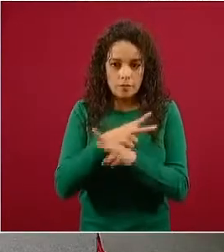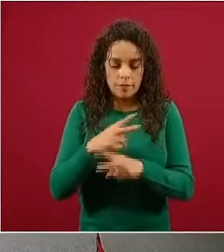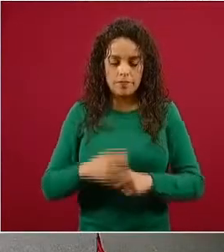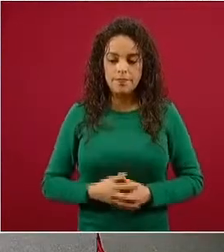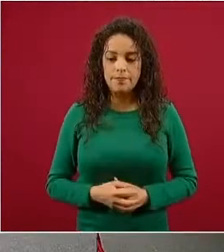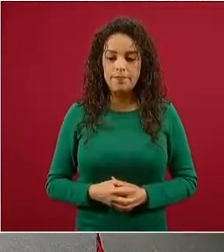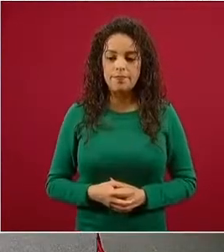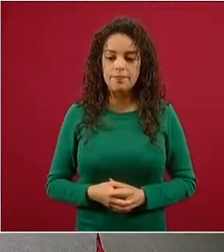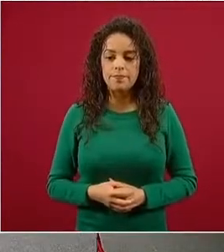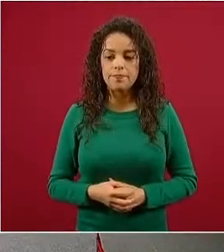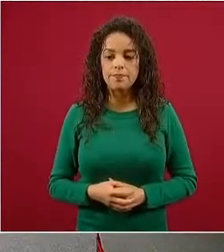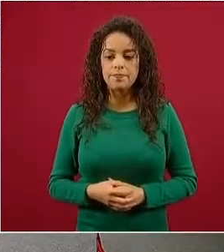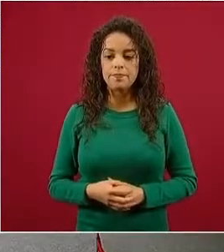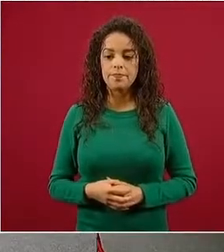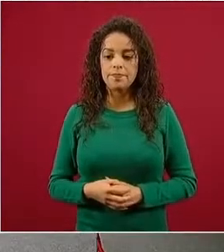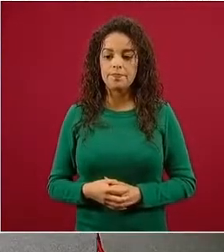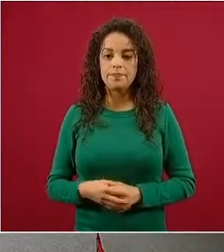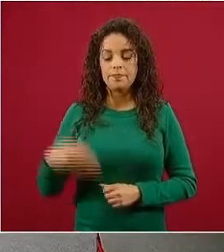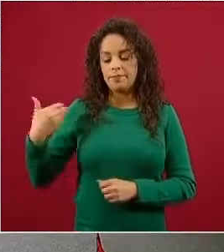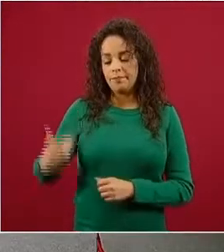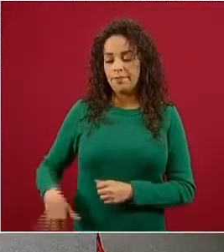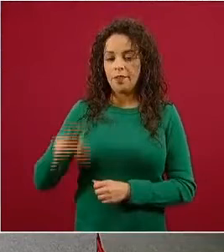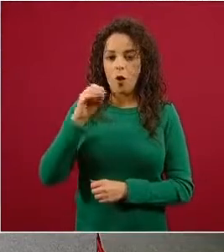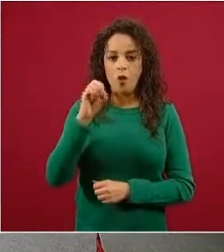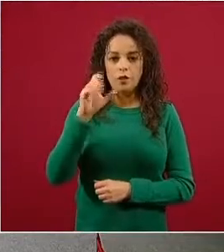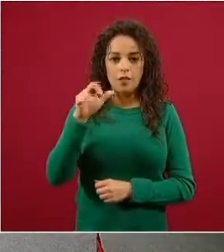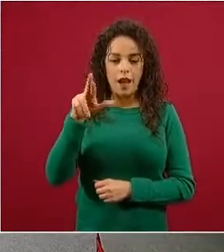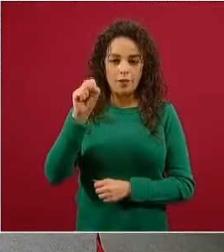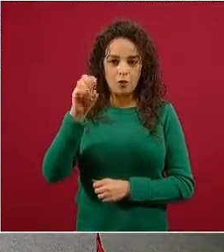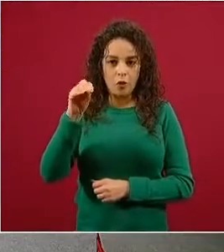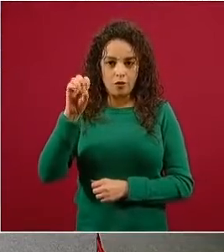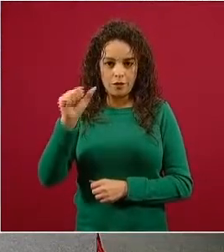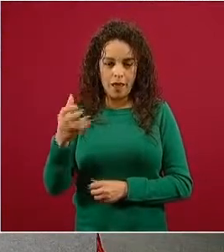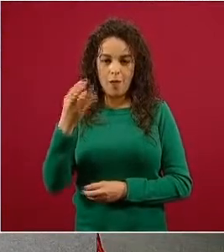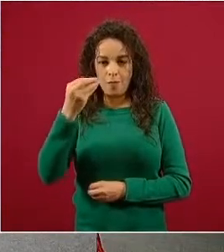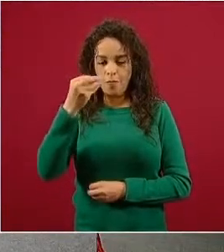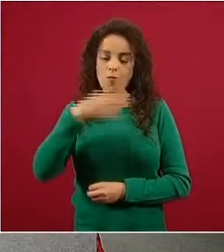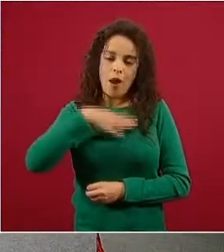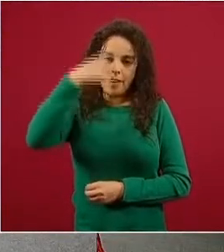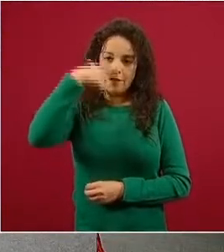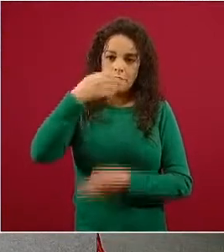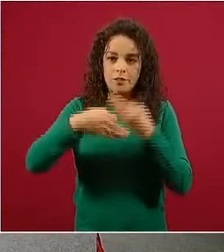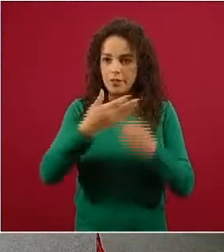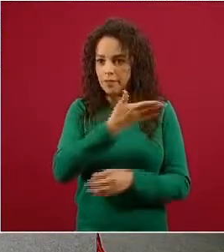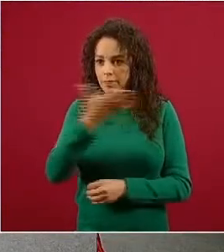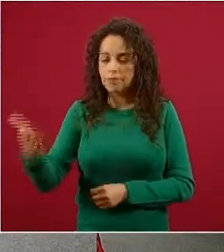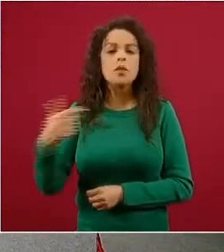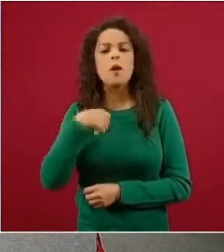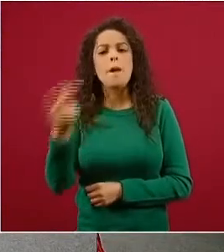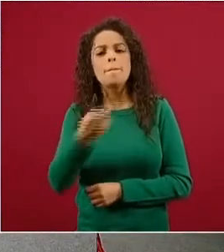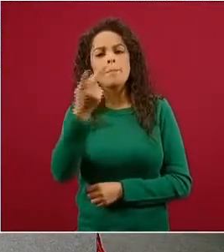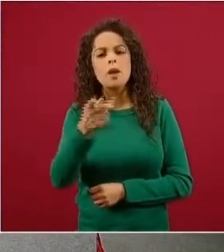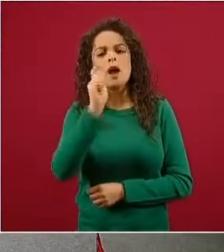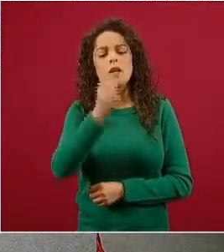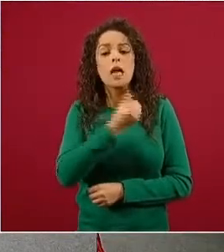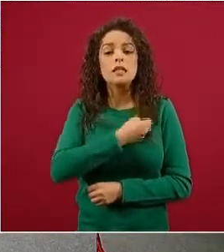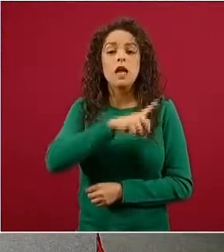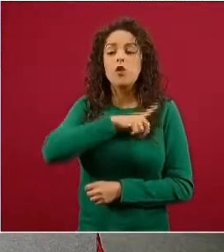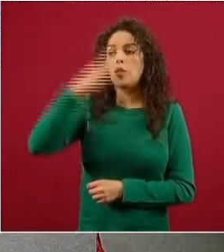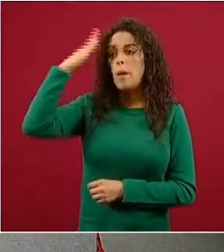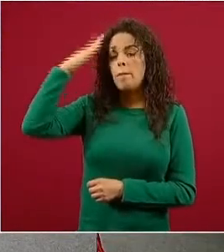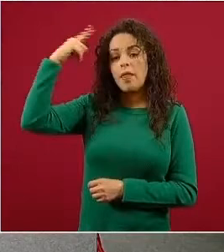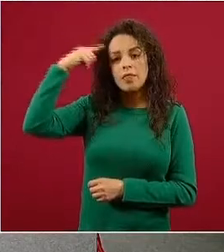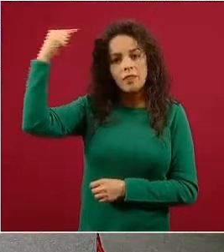influenza. Si este coronavirus tiene el mismo comportamiento, lo que en un futuro vamos a ver es